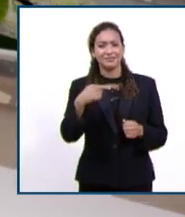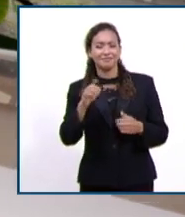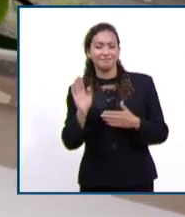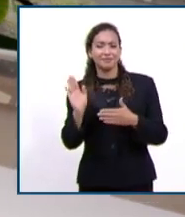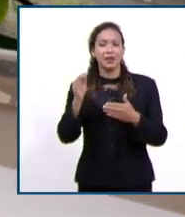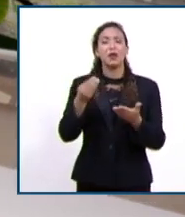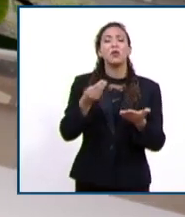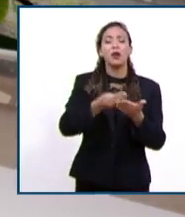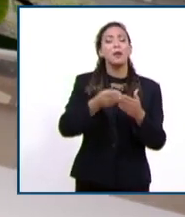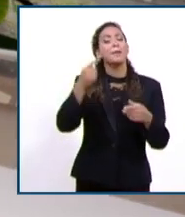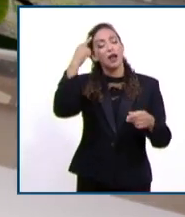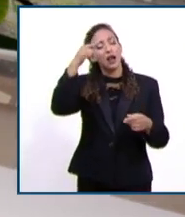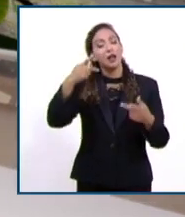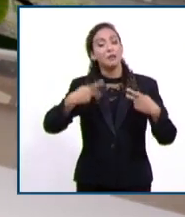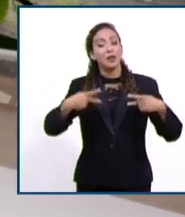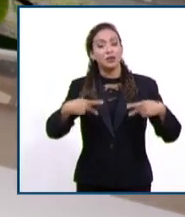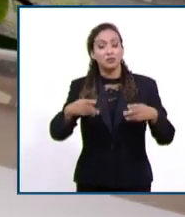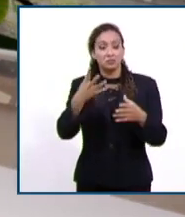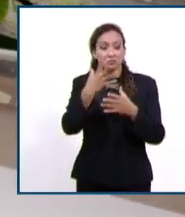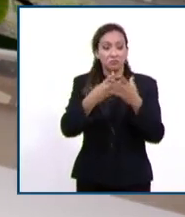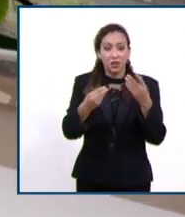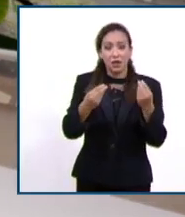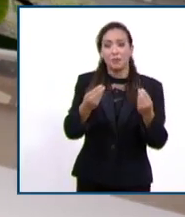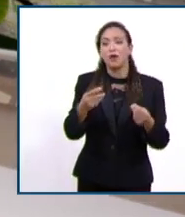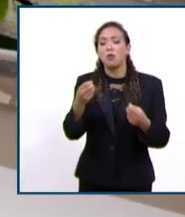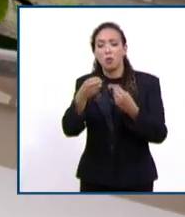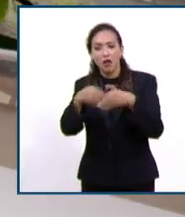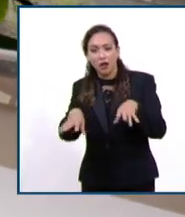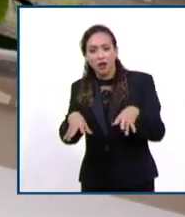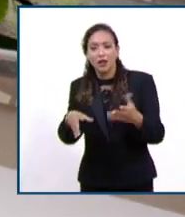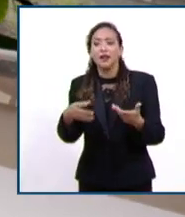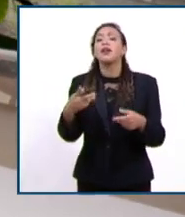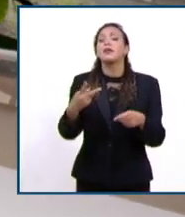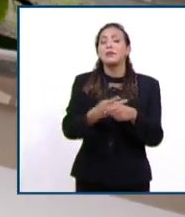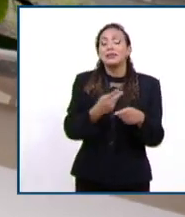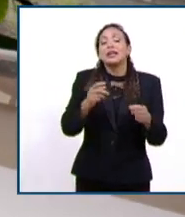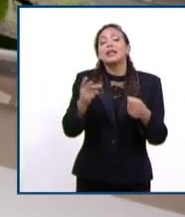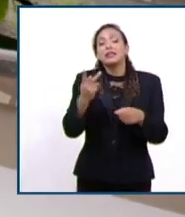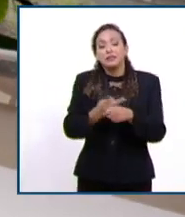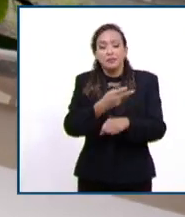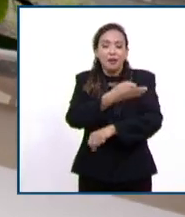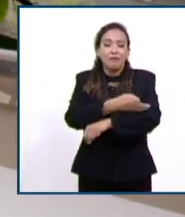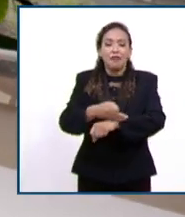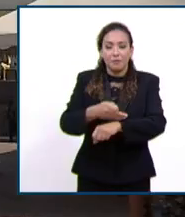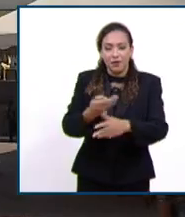de desaparición de personas y los beneficios que representa para los familiares.